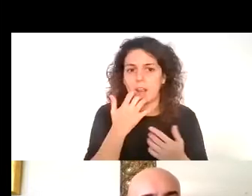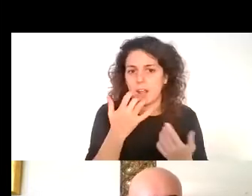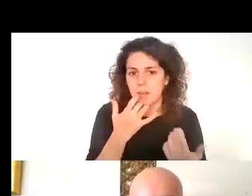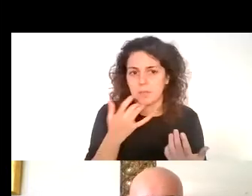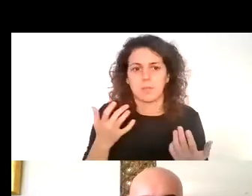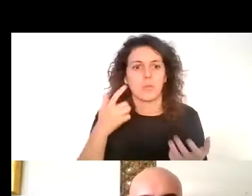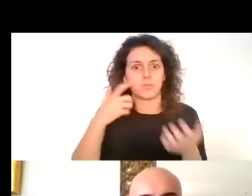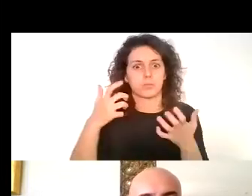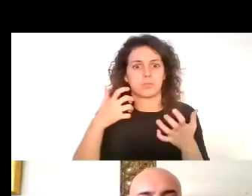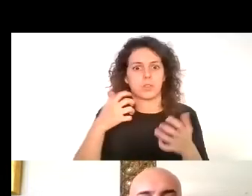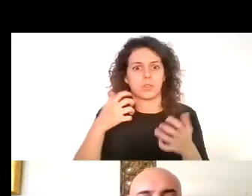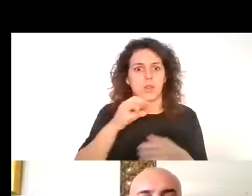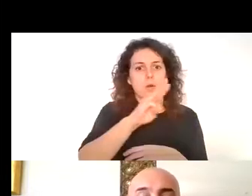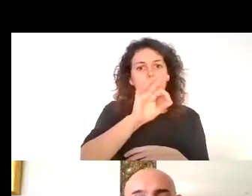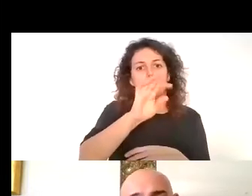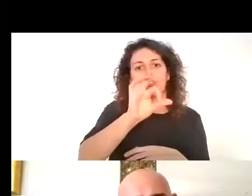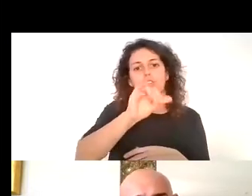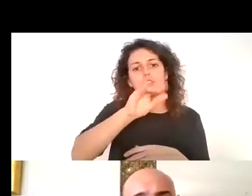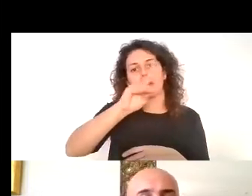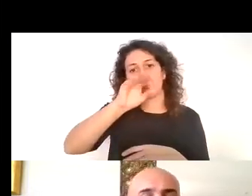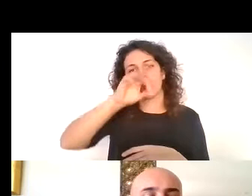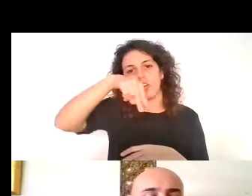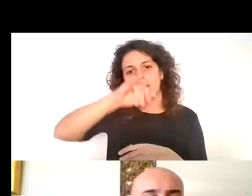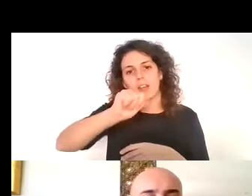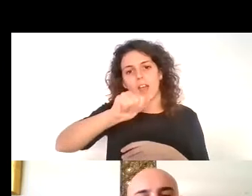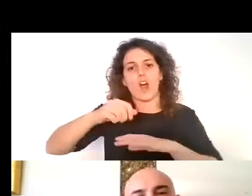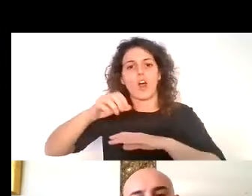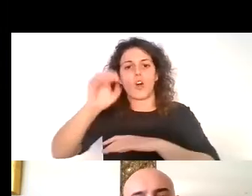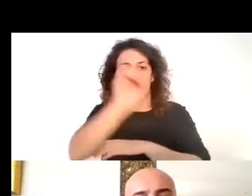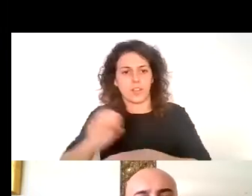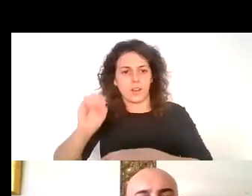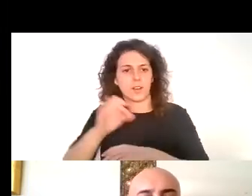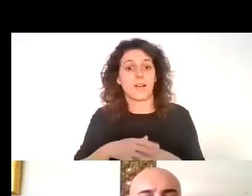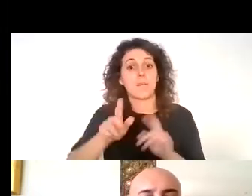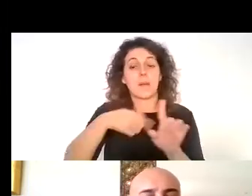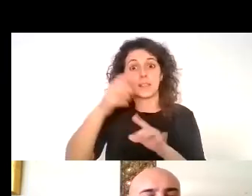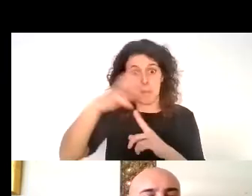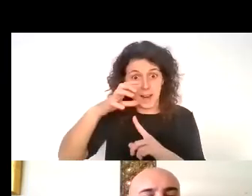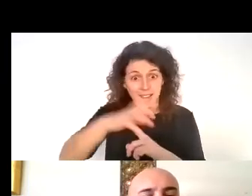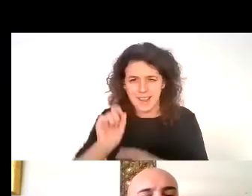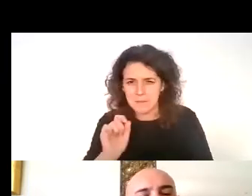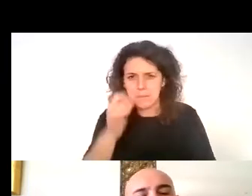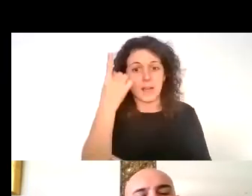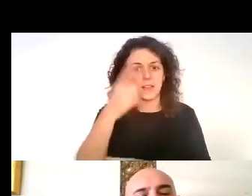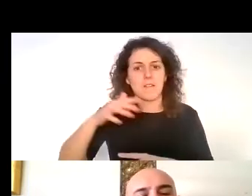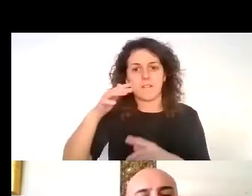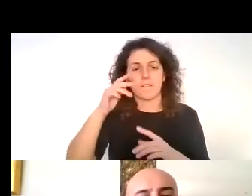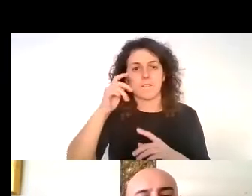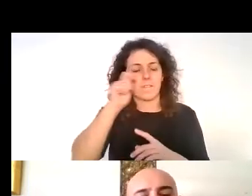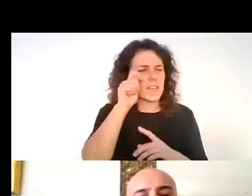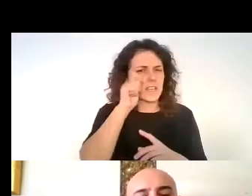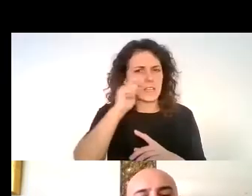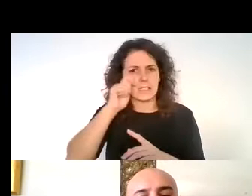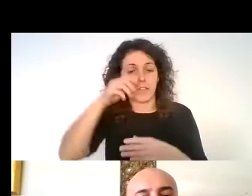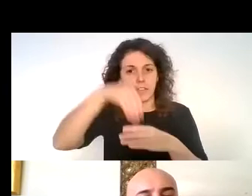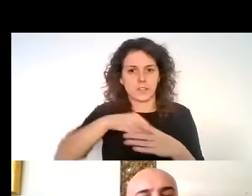de Posidonia Oceánica. Además, es el parque más visitado de nuestra región y desde hace 15 años un enclave protegido